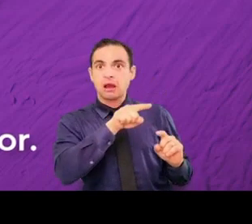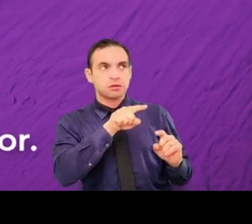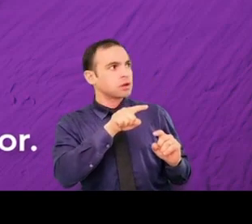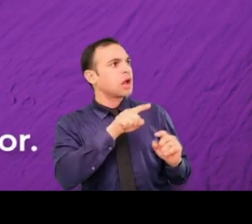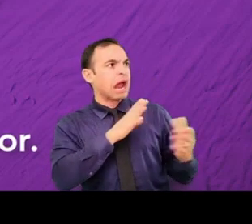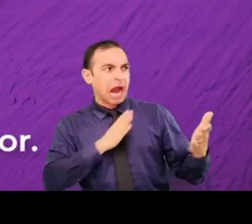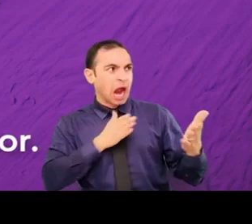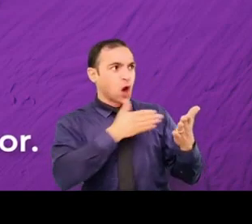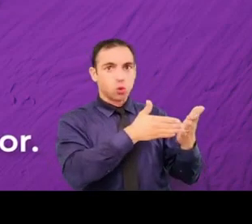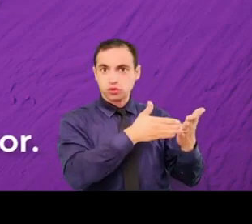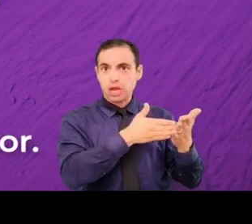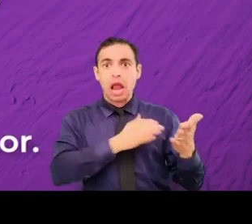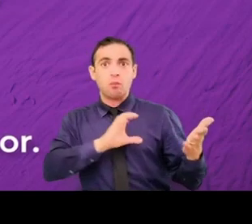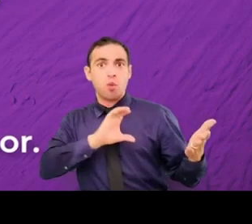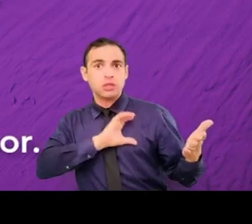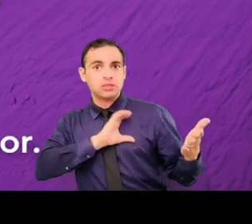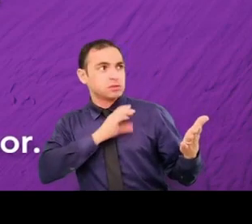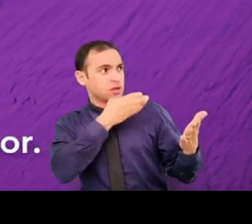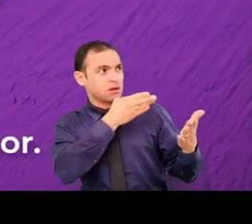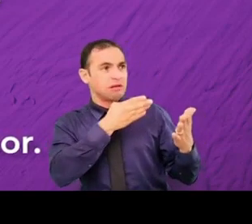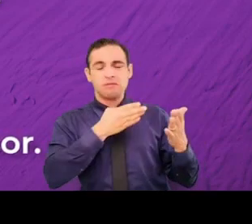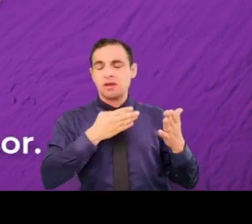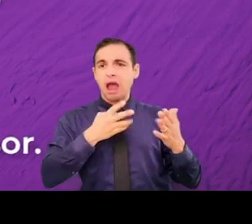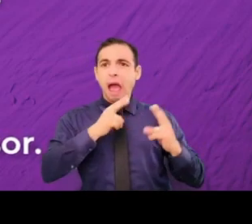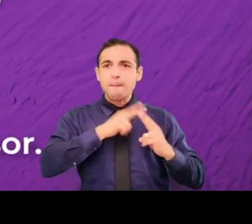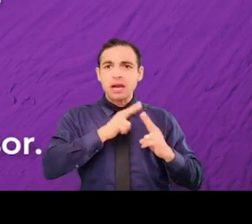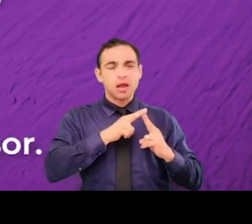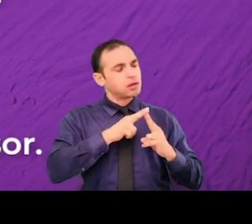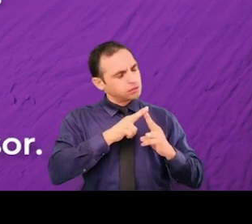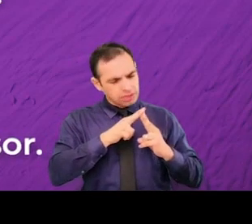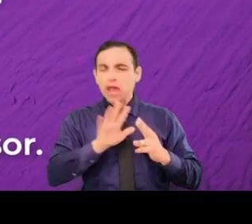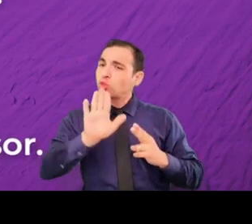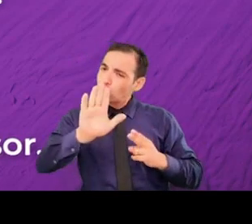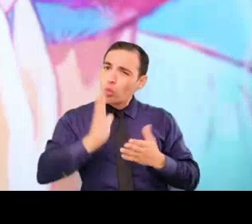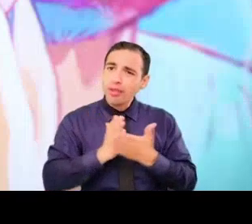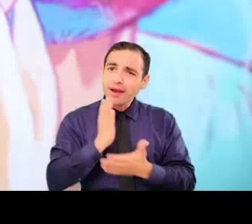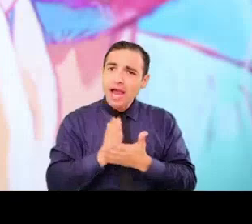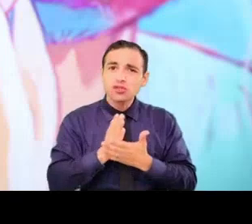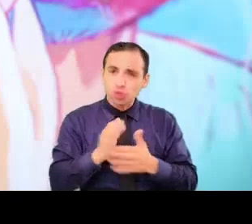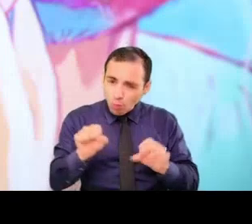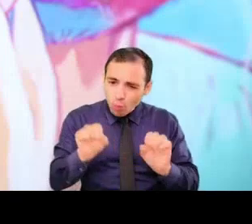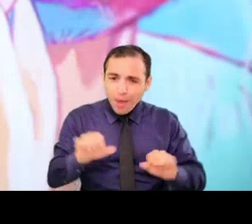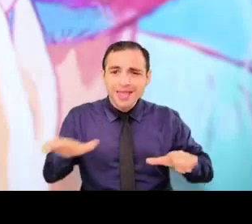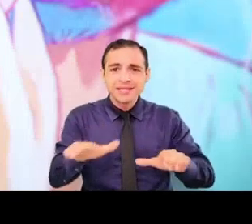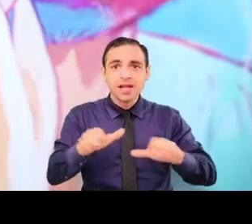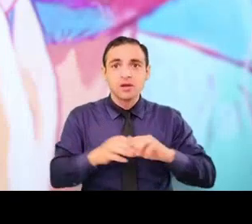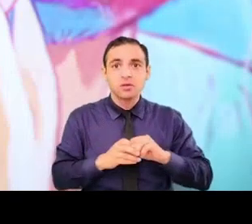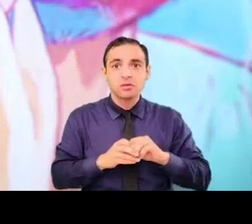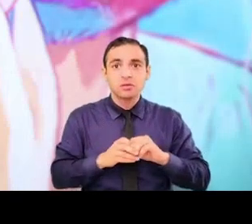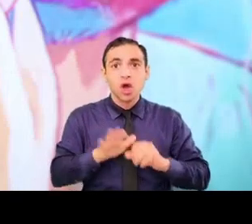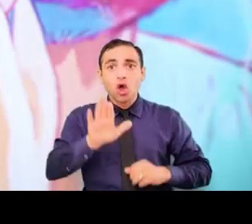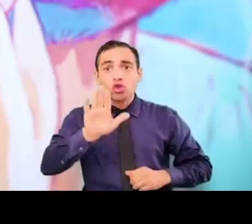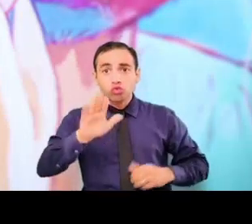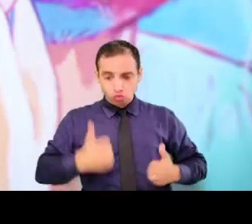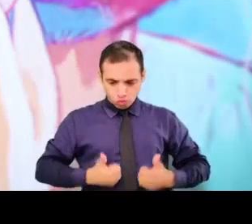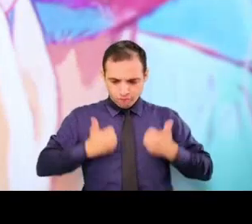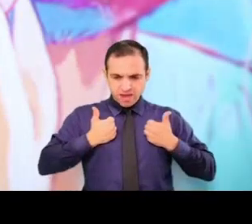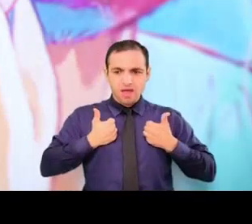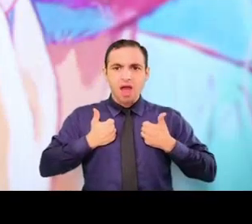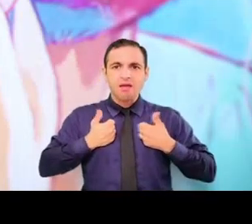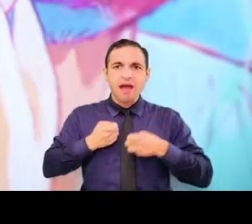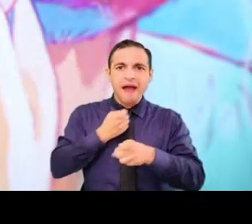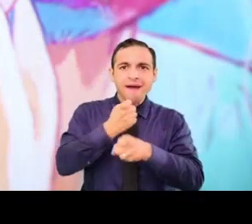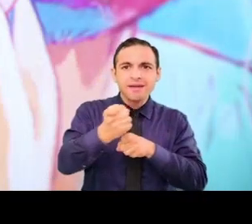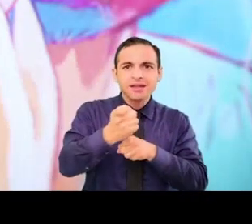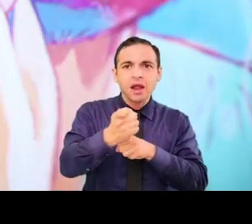contra la pareja o expareja también es un derecho si la persona decide así hacerlo es importante denunciar no permitas